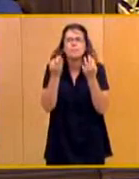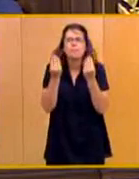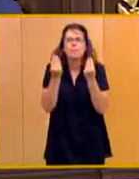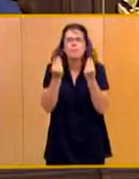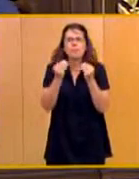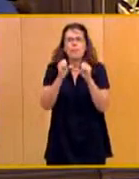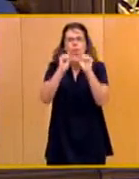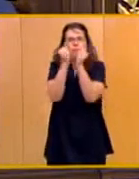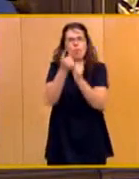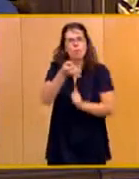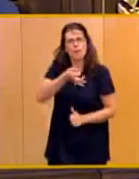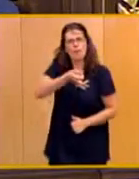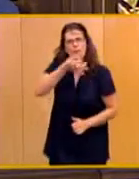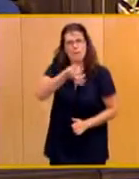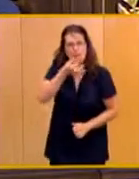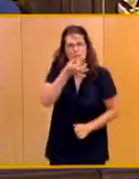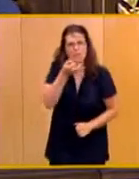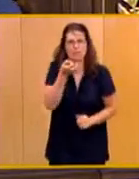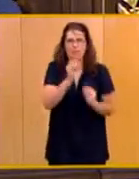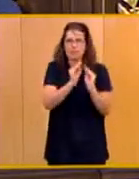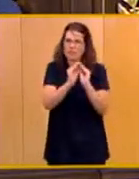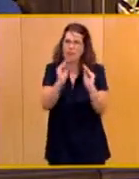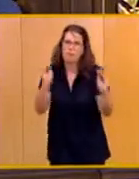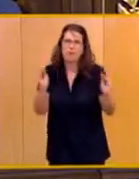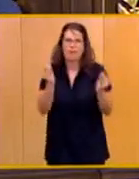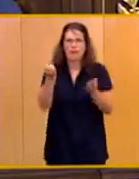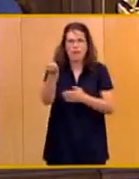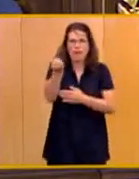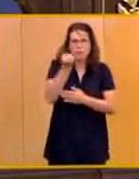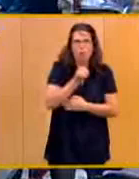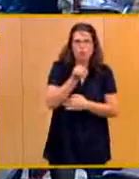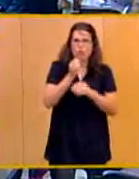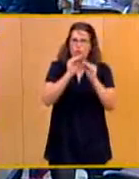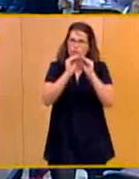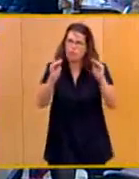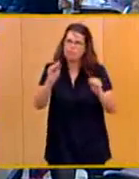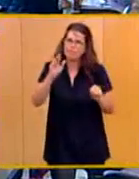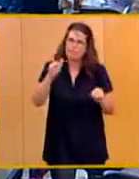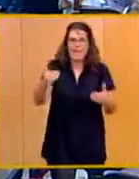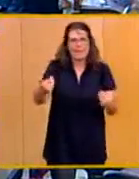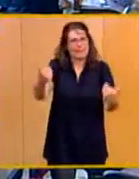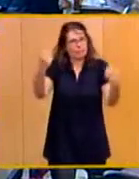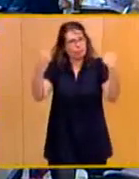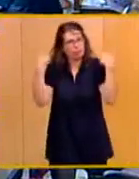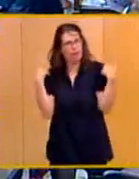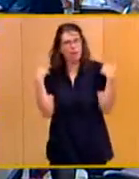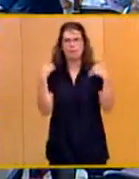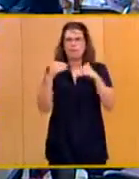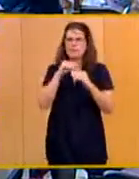constructivo de llamada, como hoy, de llamada a la responsabilidad, de llamada a la